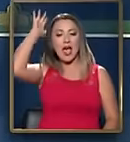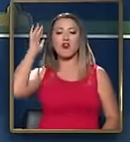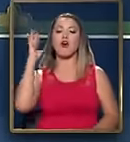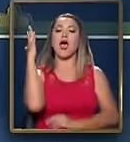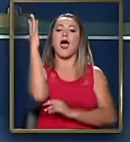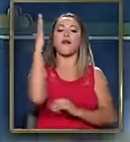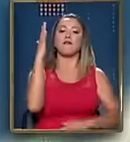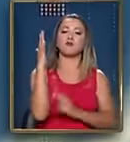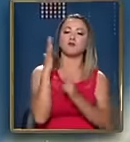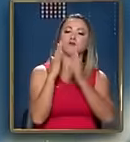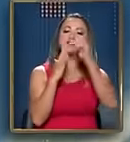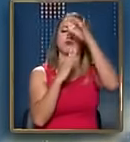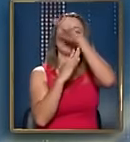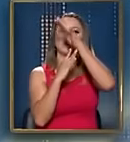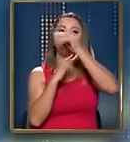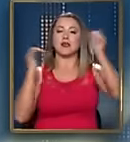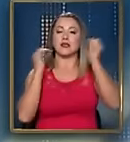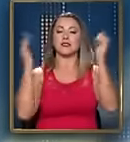cantaba.